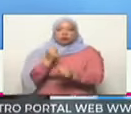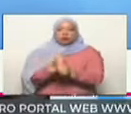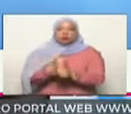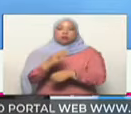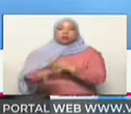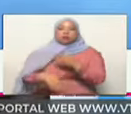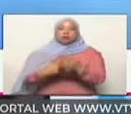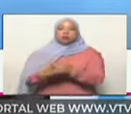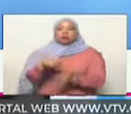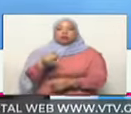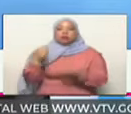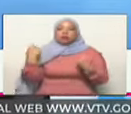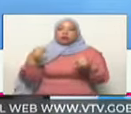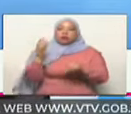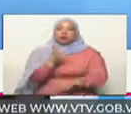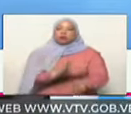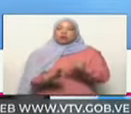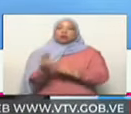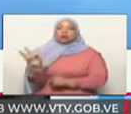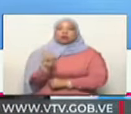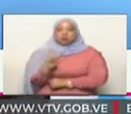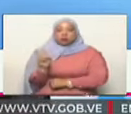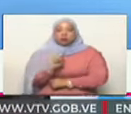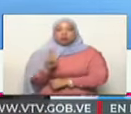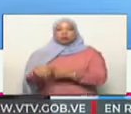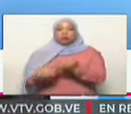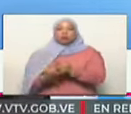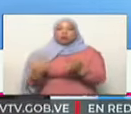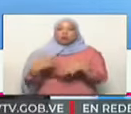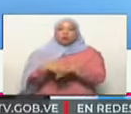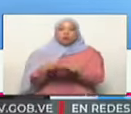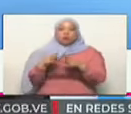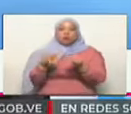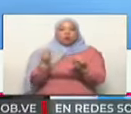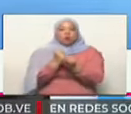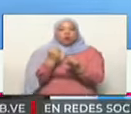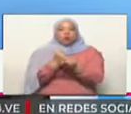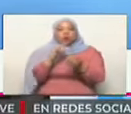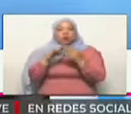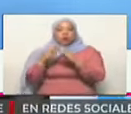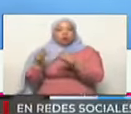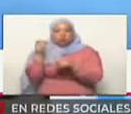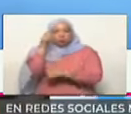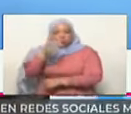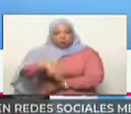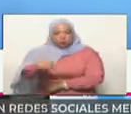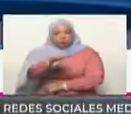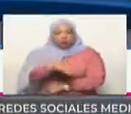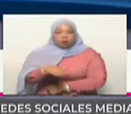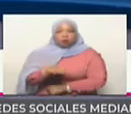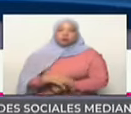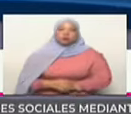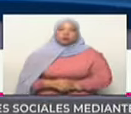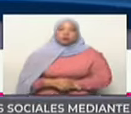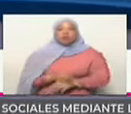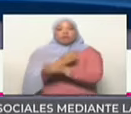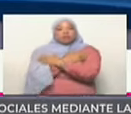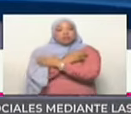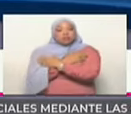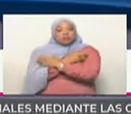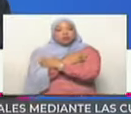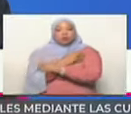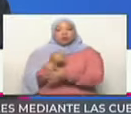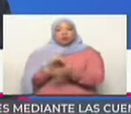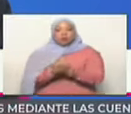transformar también la práctica científica venezolana y que nos integra a todos como comunidad, a todos como pueblo. Bueno. Felicito a